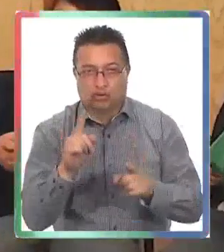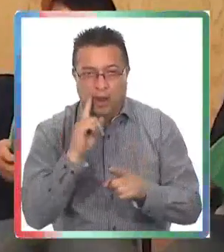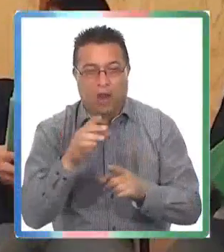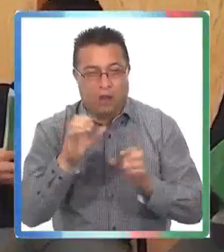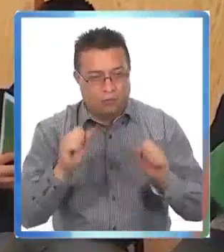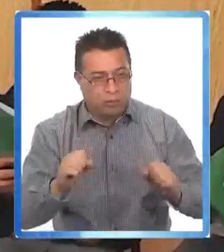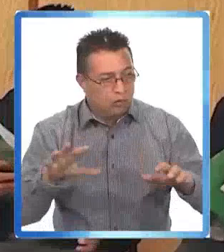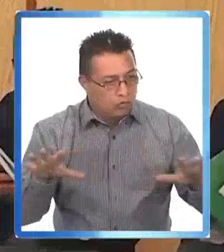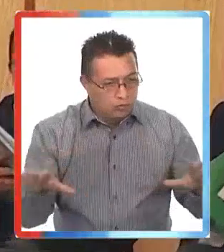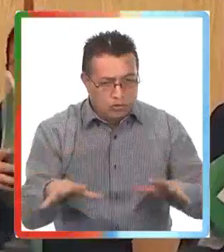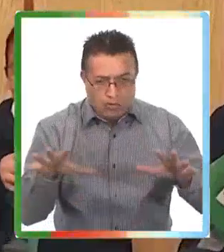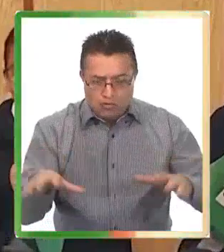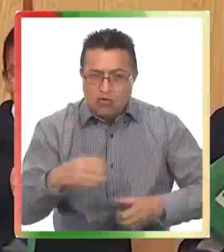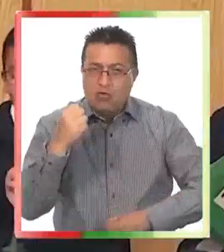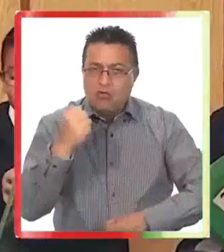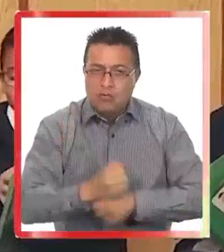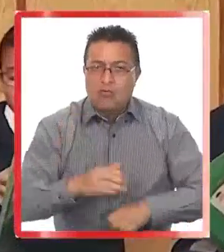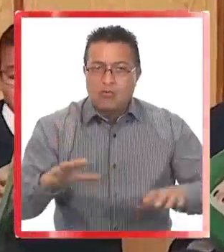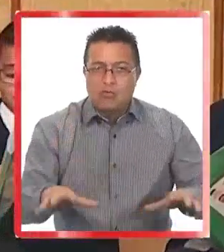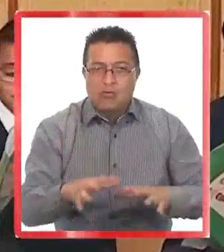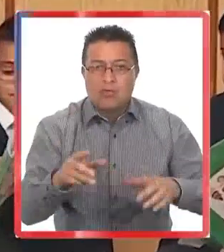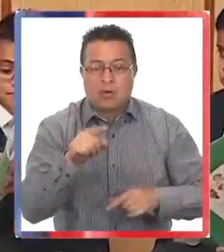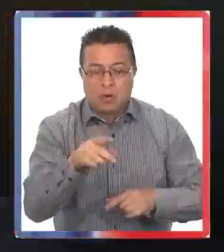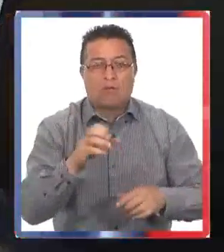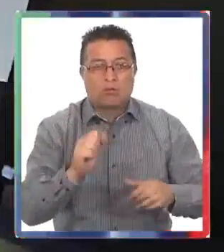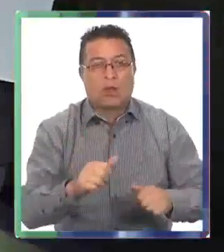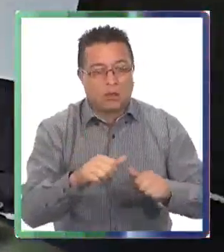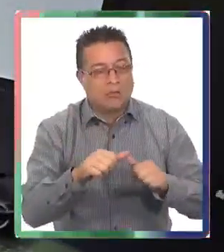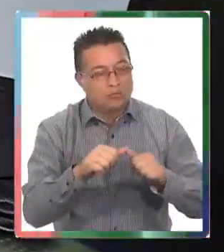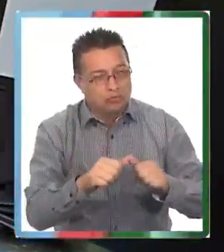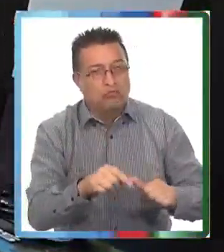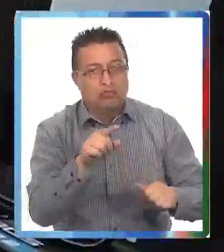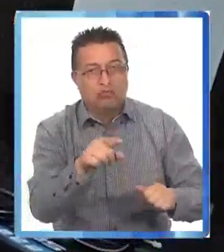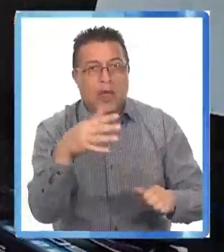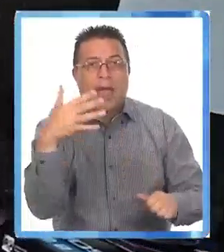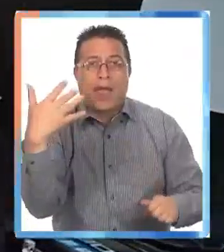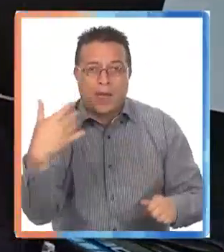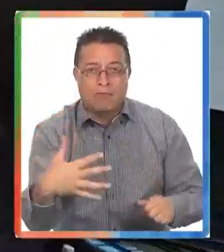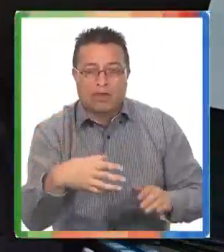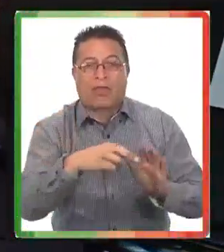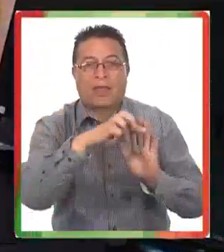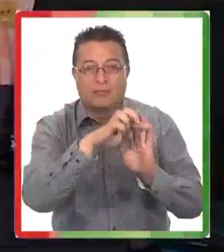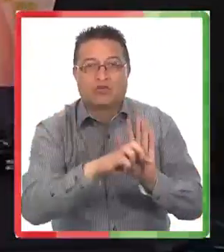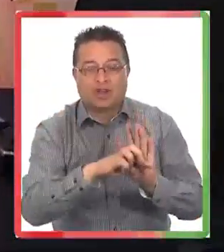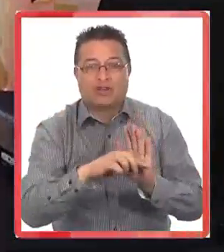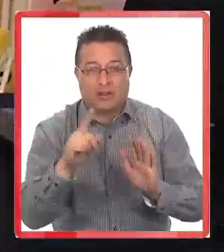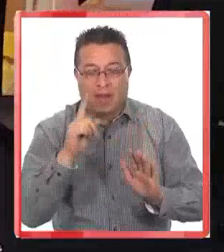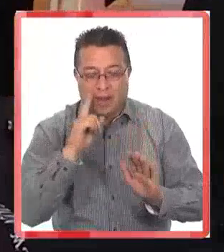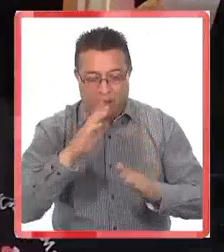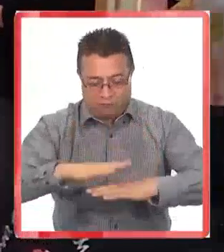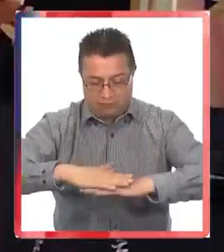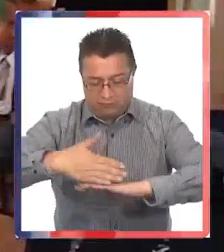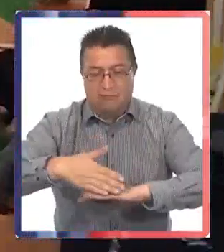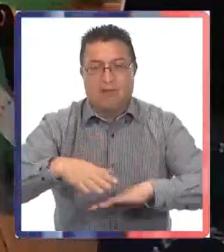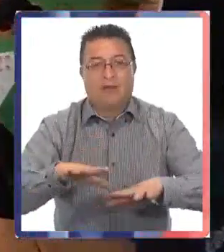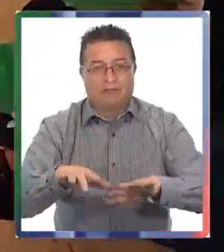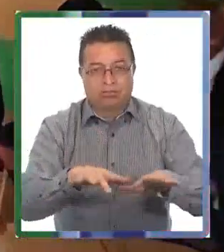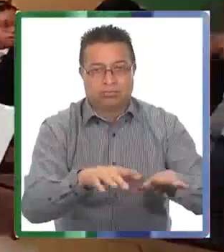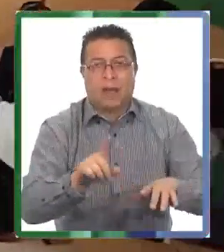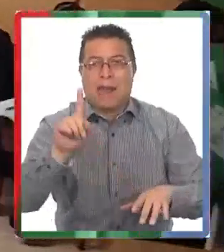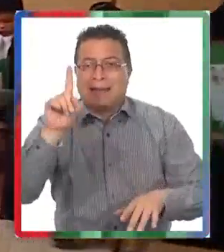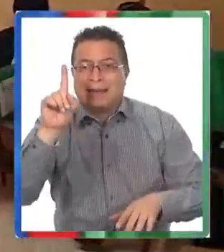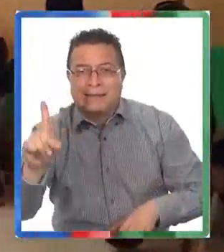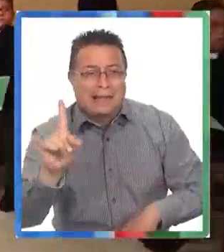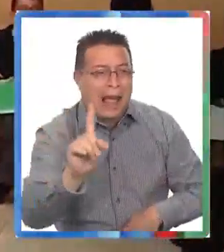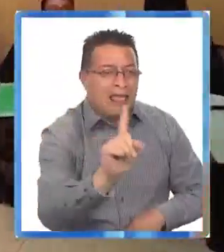realmente se dio la tarea, se dio el trabajo y el ímpetu para que realmente este importante proyecto de tener equipos de computación